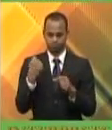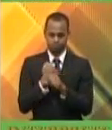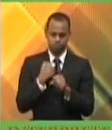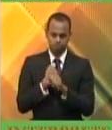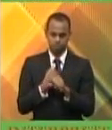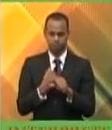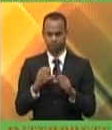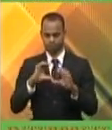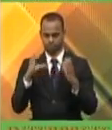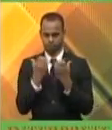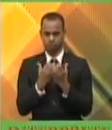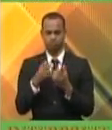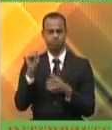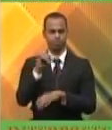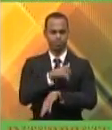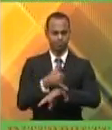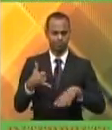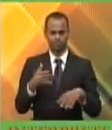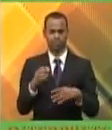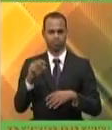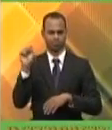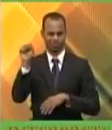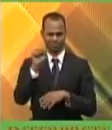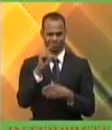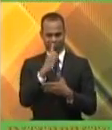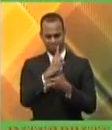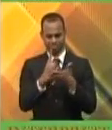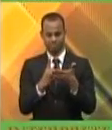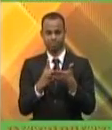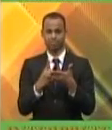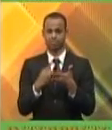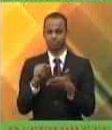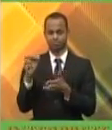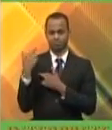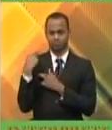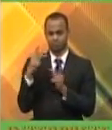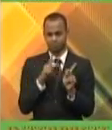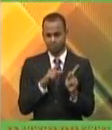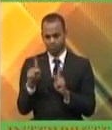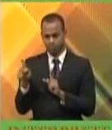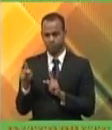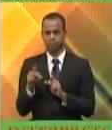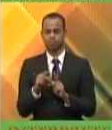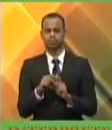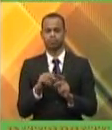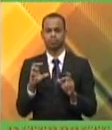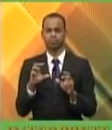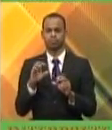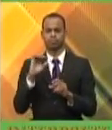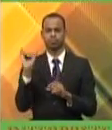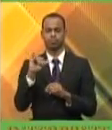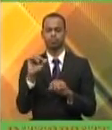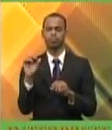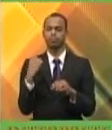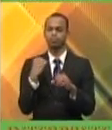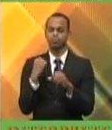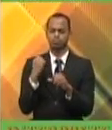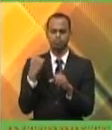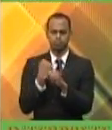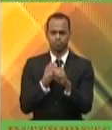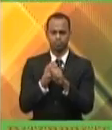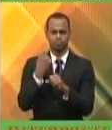implementaron cursos a los ingenieros a los arquitectos a los encargados de planificación y mantenimiento también